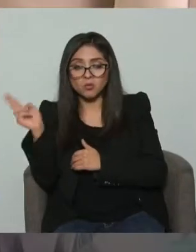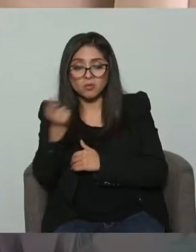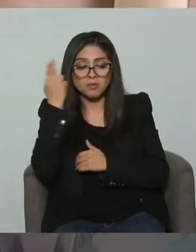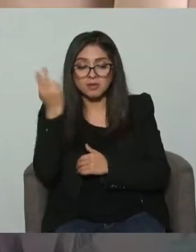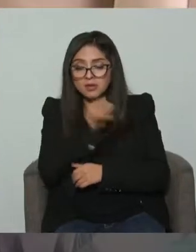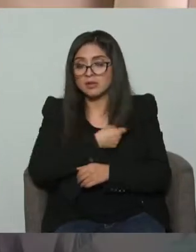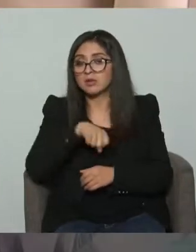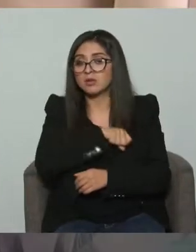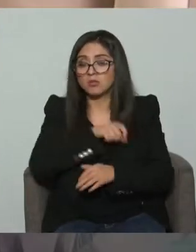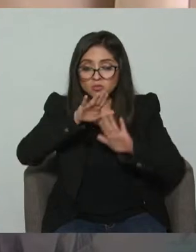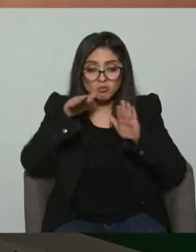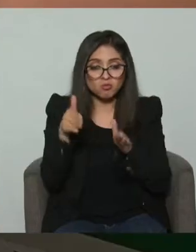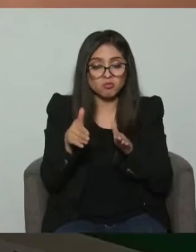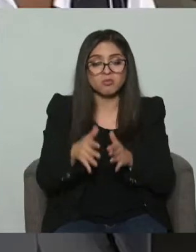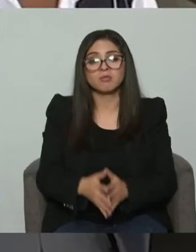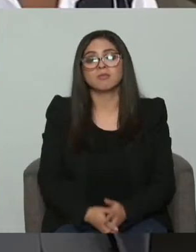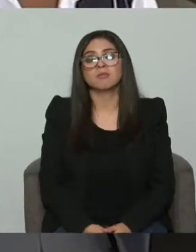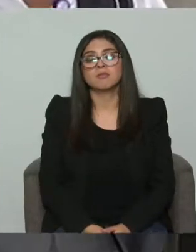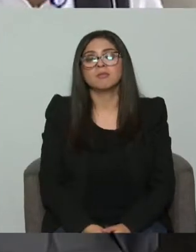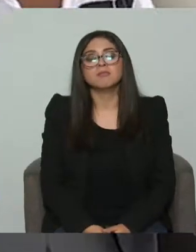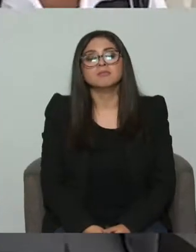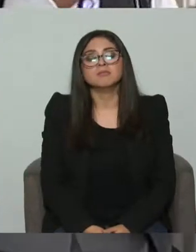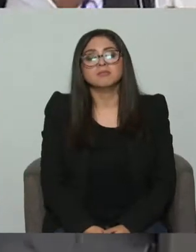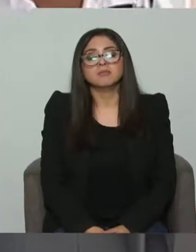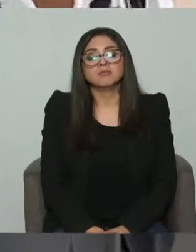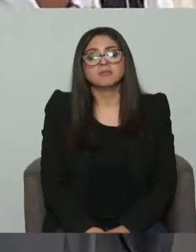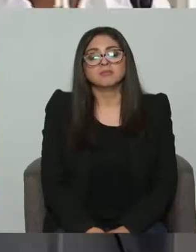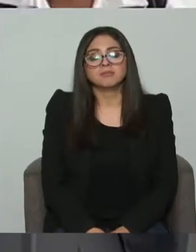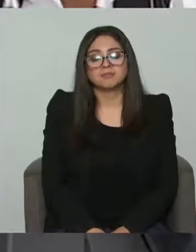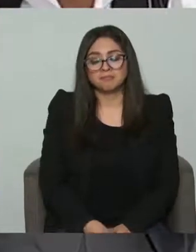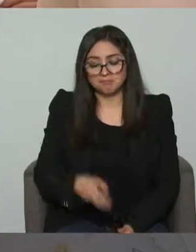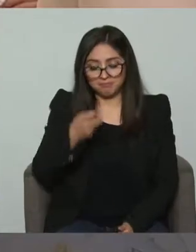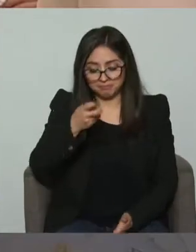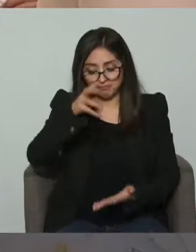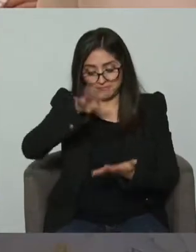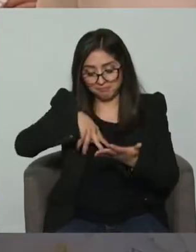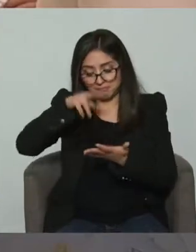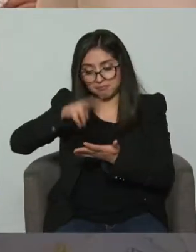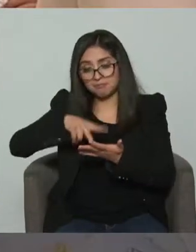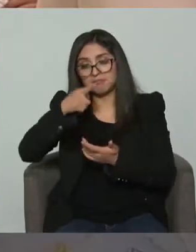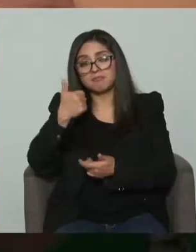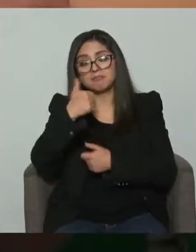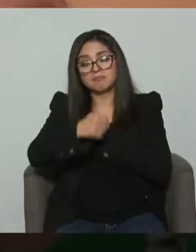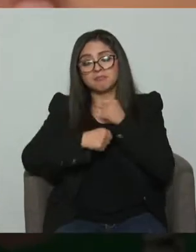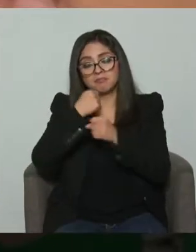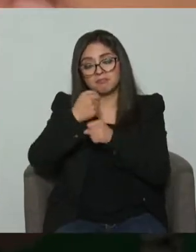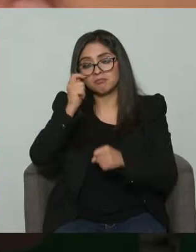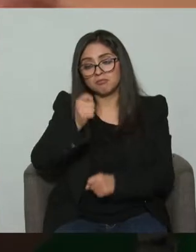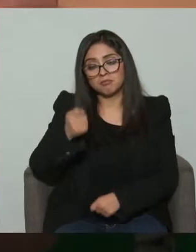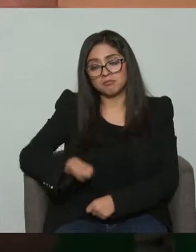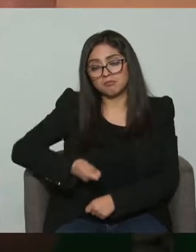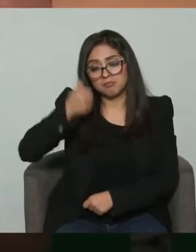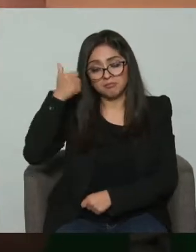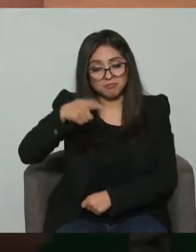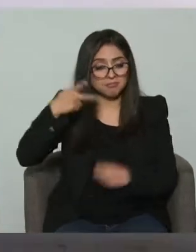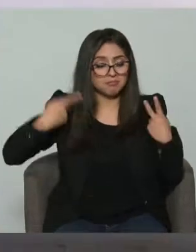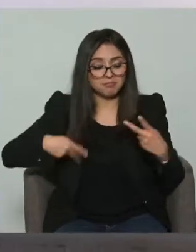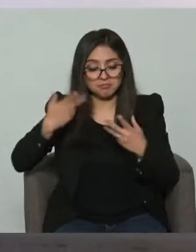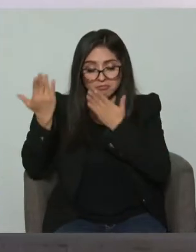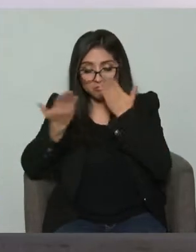Salud? Pues es a tener a los egresados que correspondan. En 6 años tenemos a los primeros egresados,